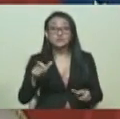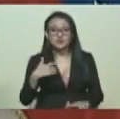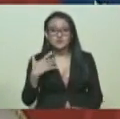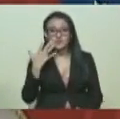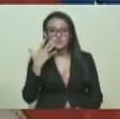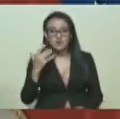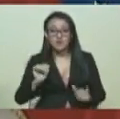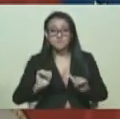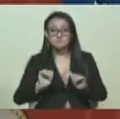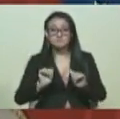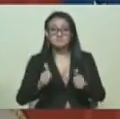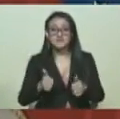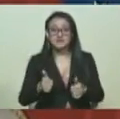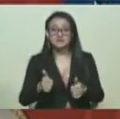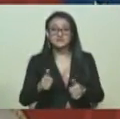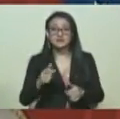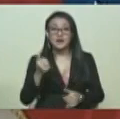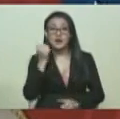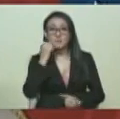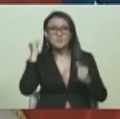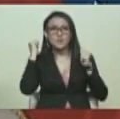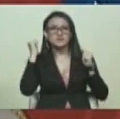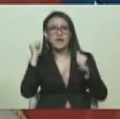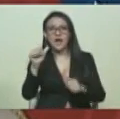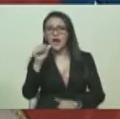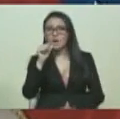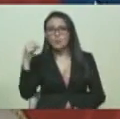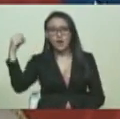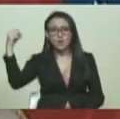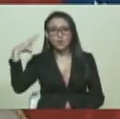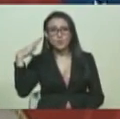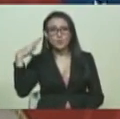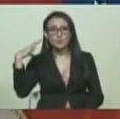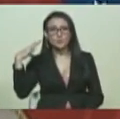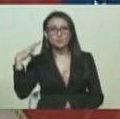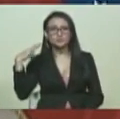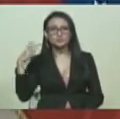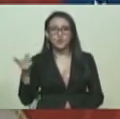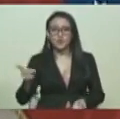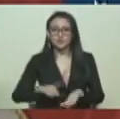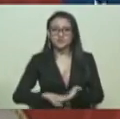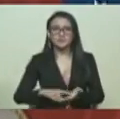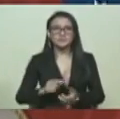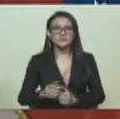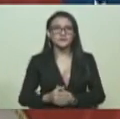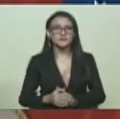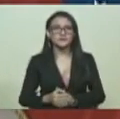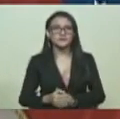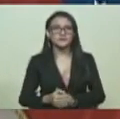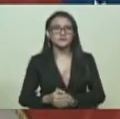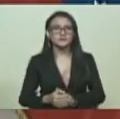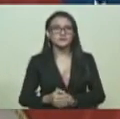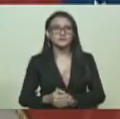está comenzando a protestar por agua, luz, vainas de nuevo. Y le